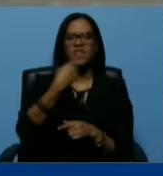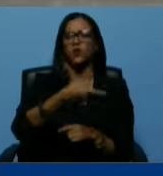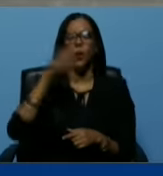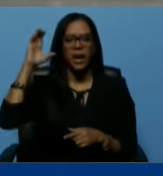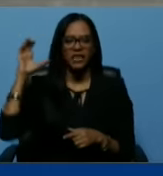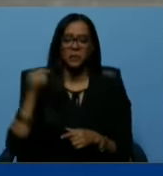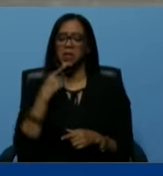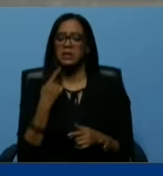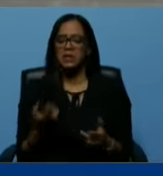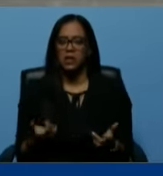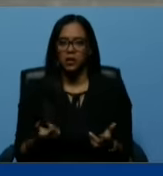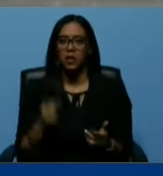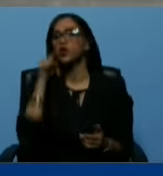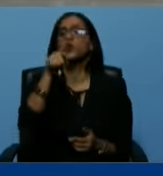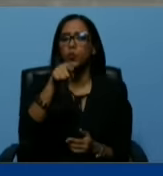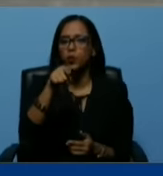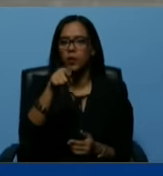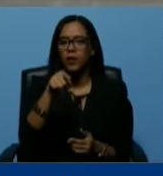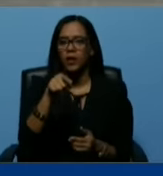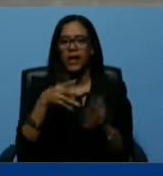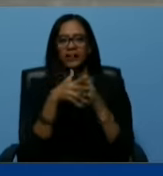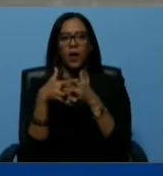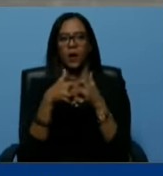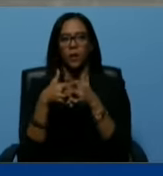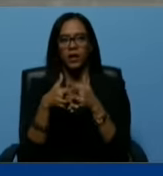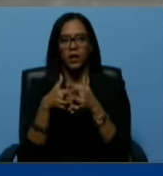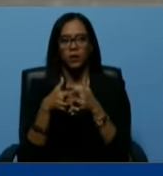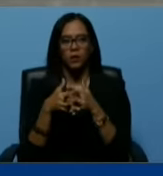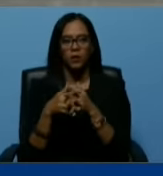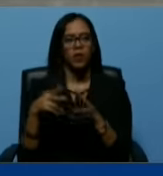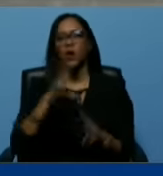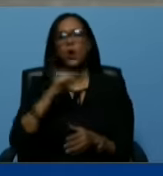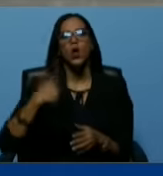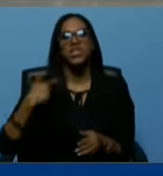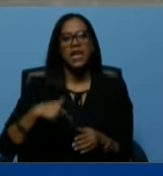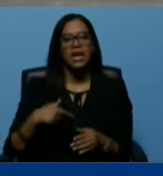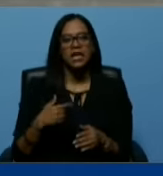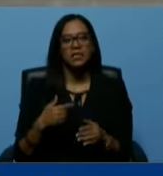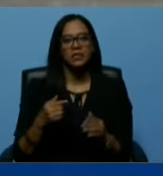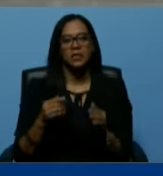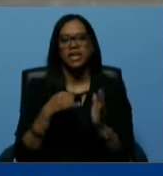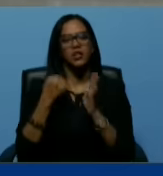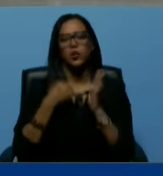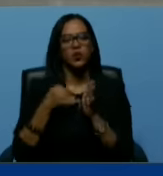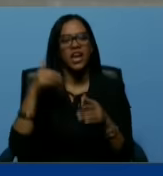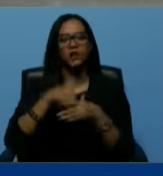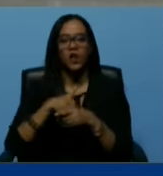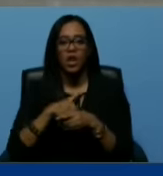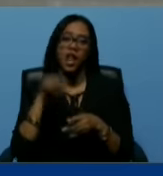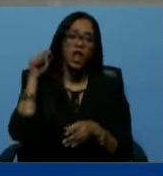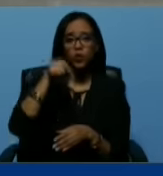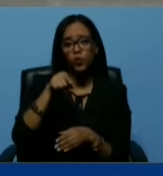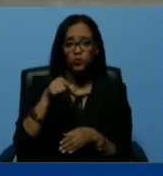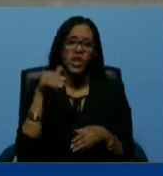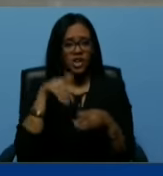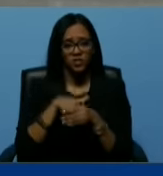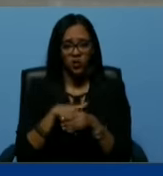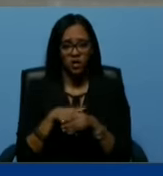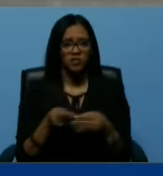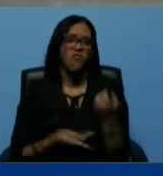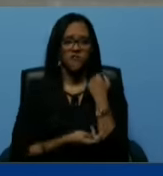decirle: tú, Estados Unidos, no tienes organismo electoral, tus elecciones son